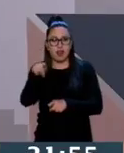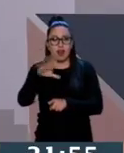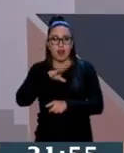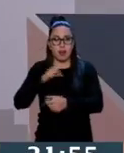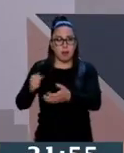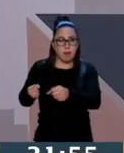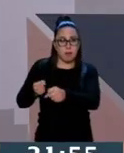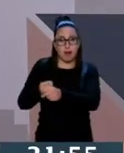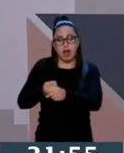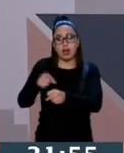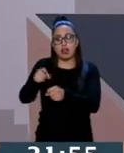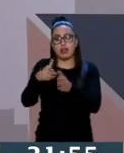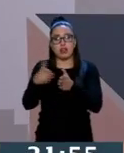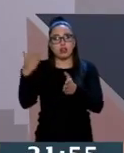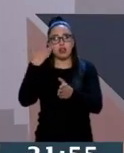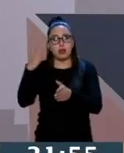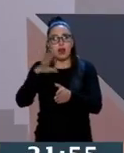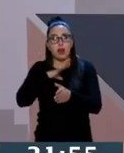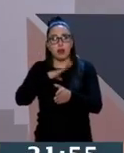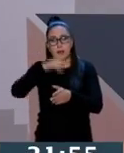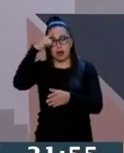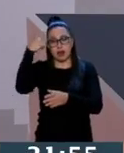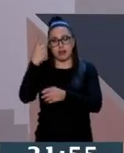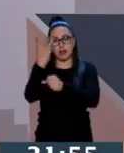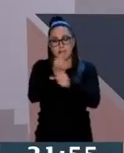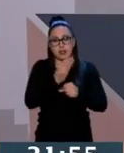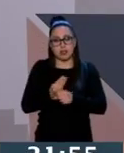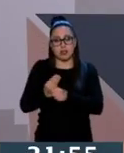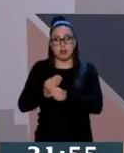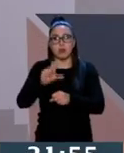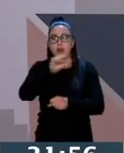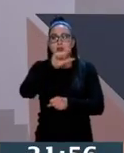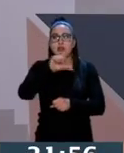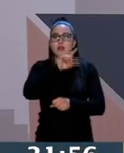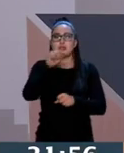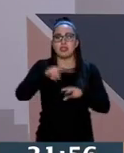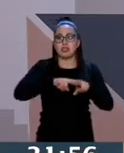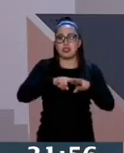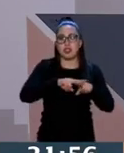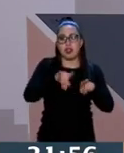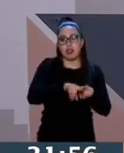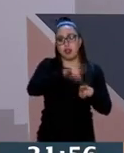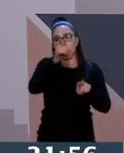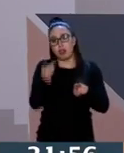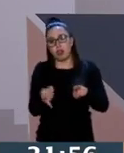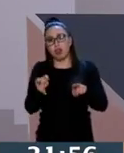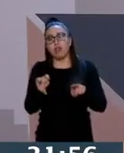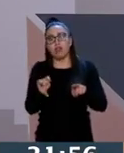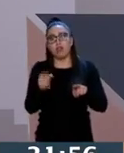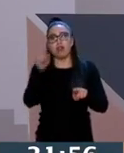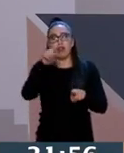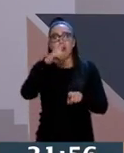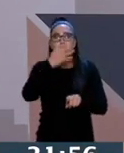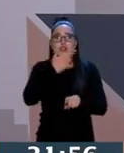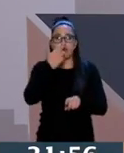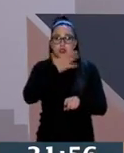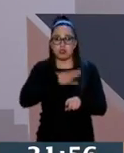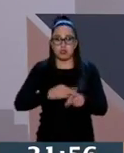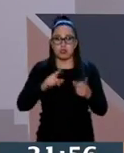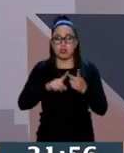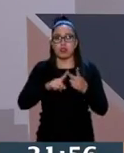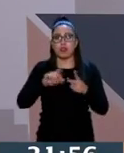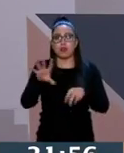de mantenimiento, el descarrilamiento de un carro motriz en los talleres del Rosario, cortocircuito en la estación